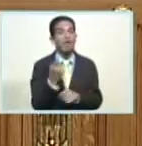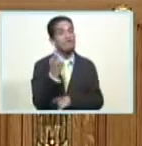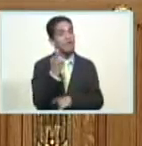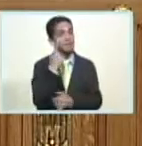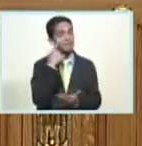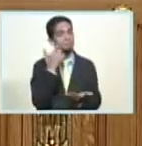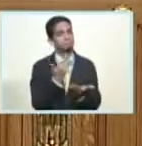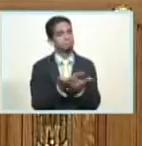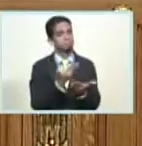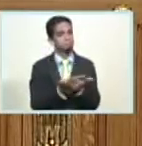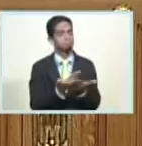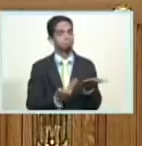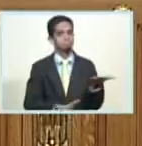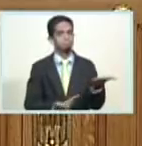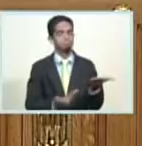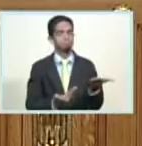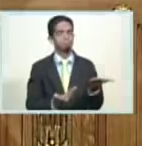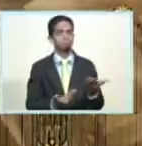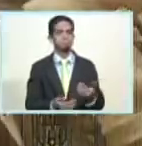de la gestión.